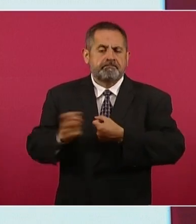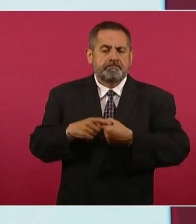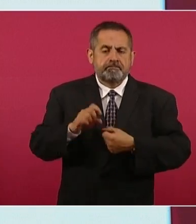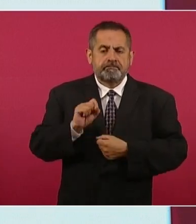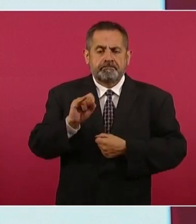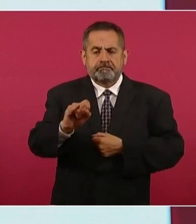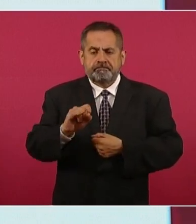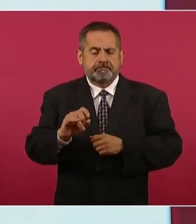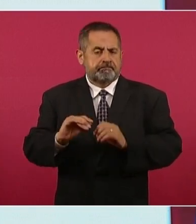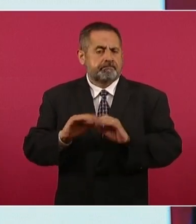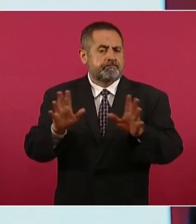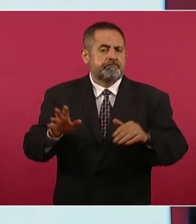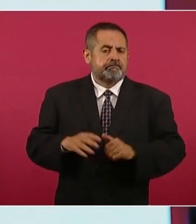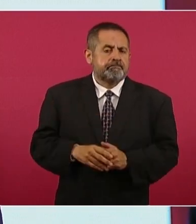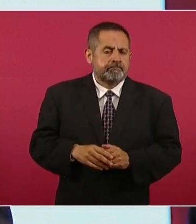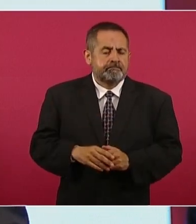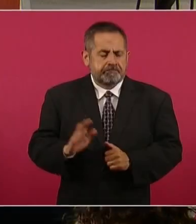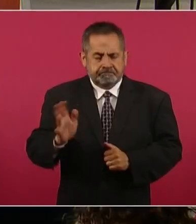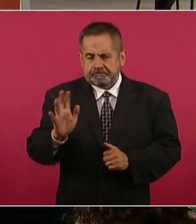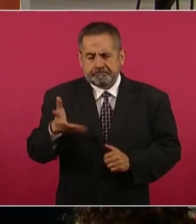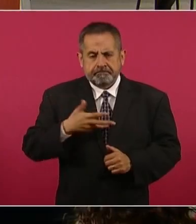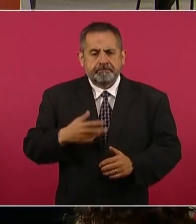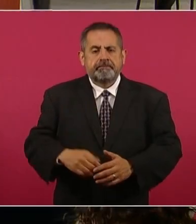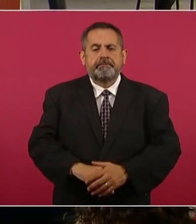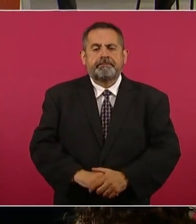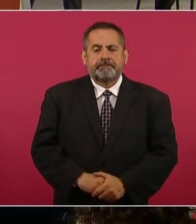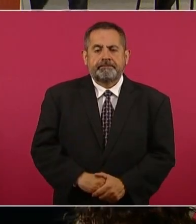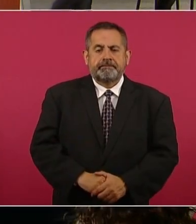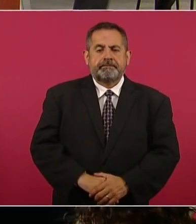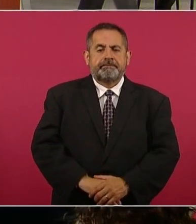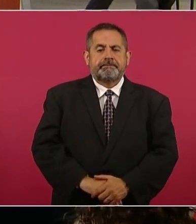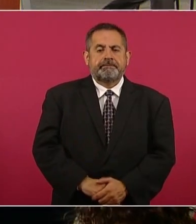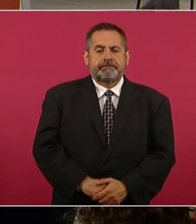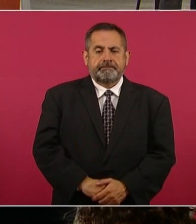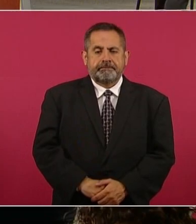el comité evaluador de periodistas. Gracias.